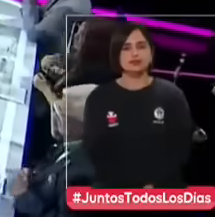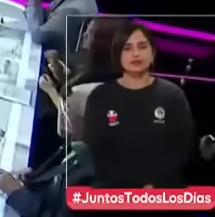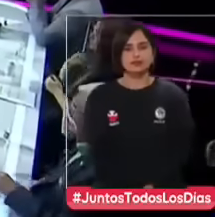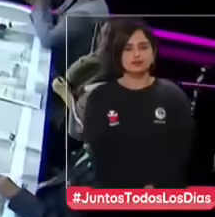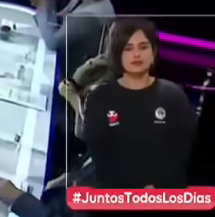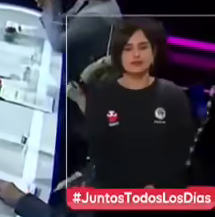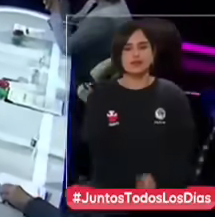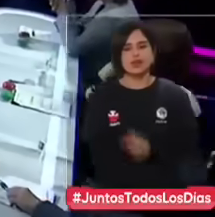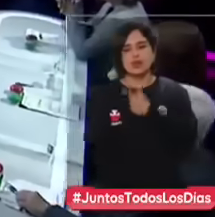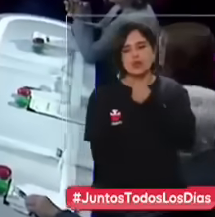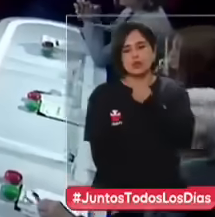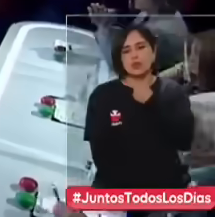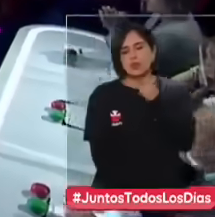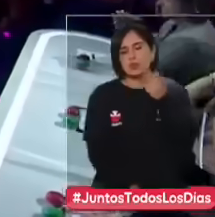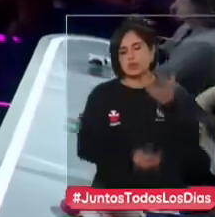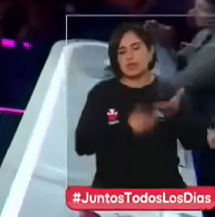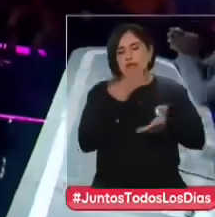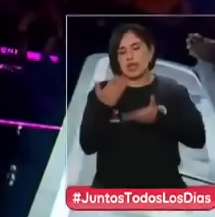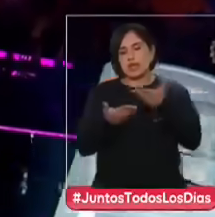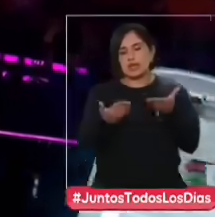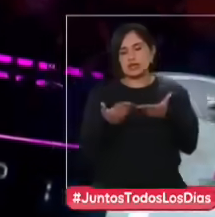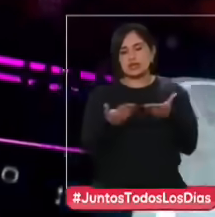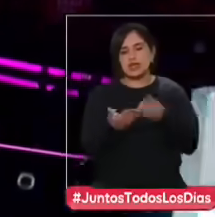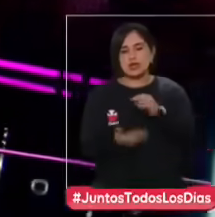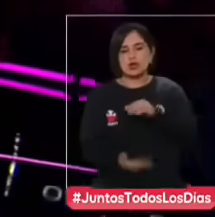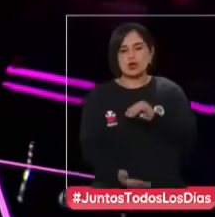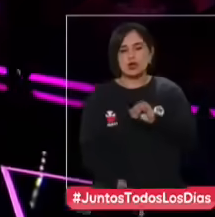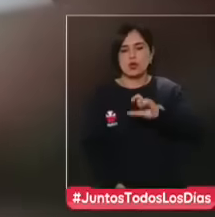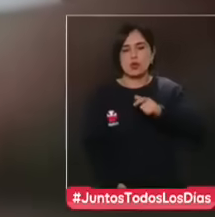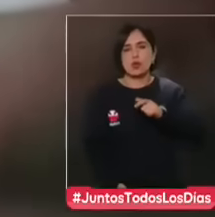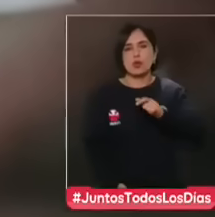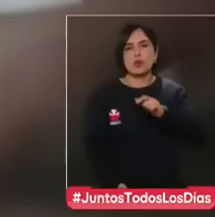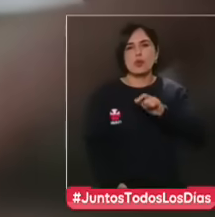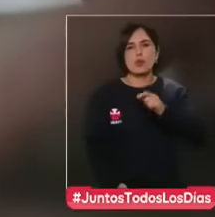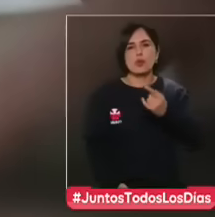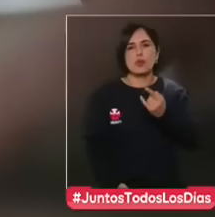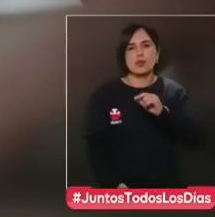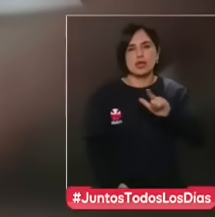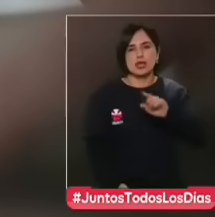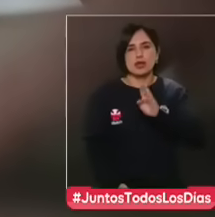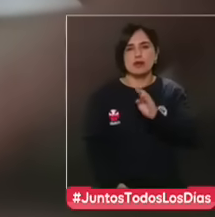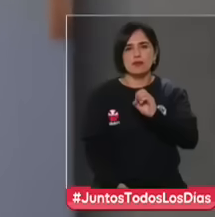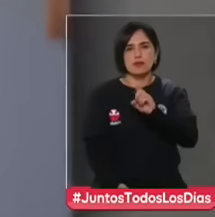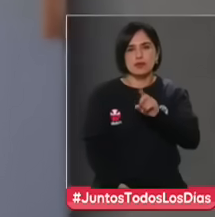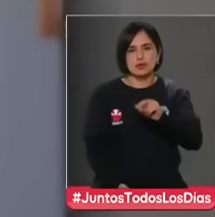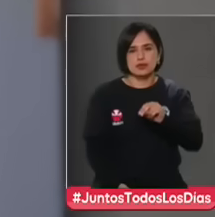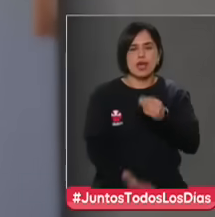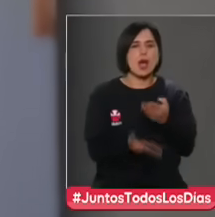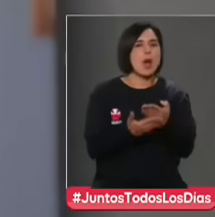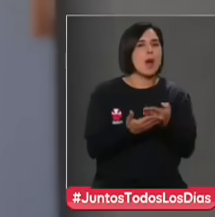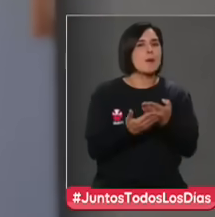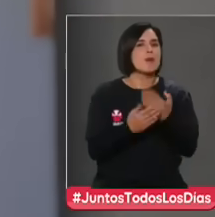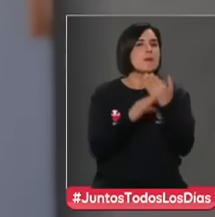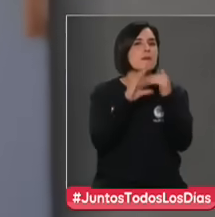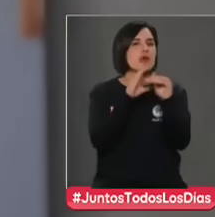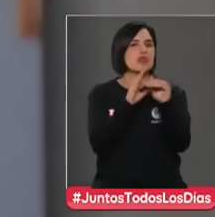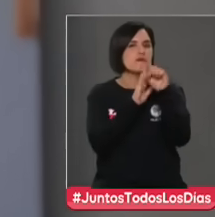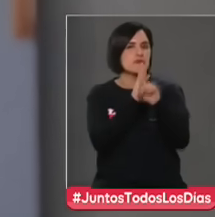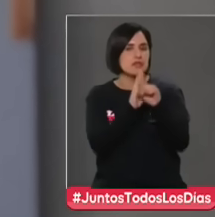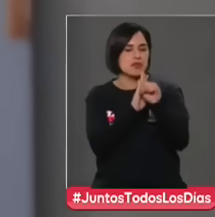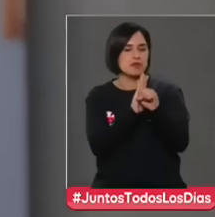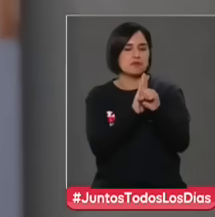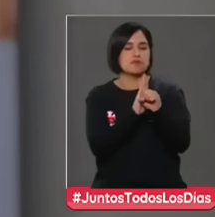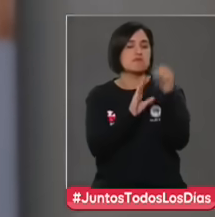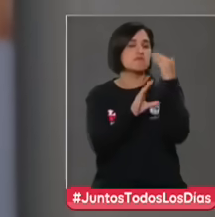Me encanta mi micro, me gusta cantar con mi micro, y salió una apuesta a que no soy capaz de grabar un video y mandarlo al programa. Hicimos un video,